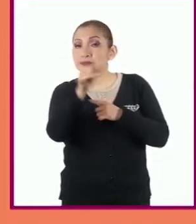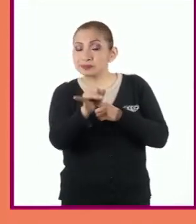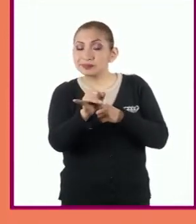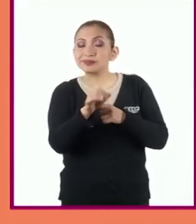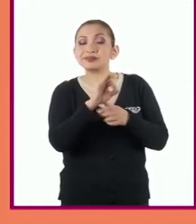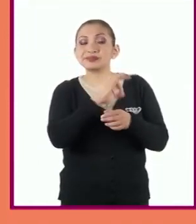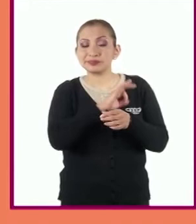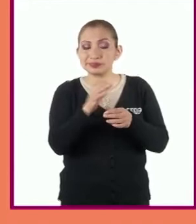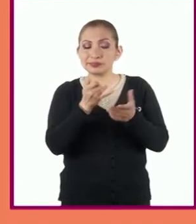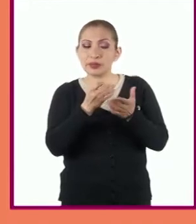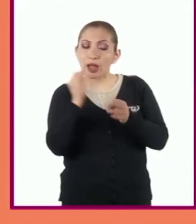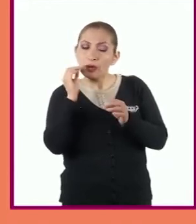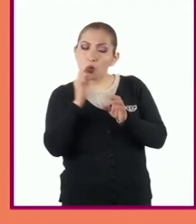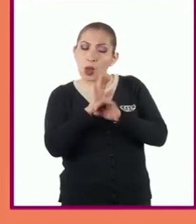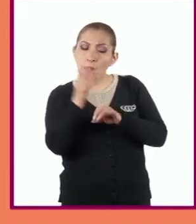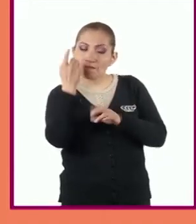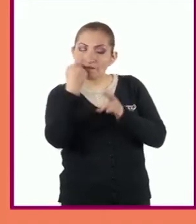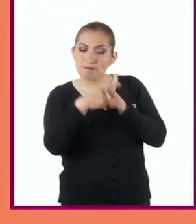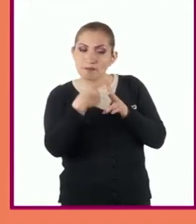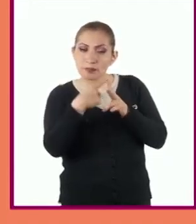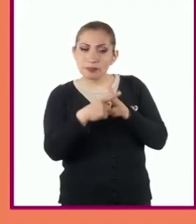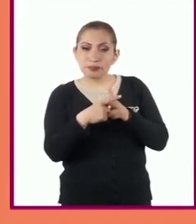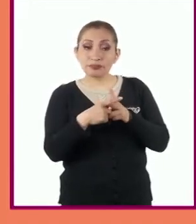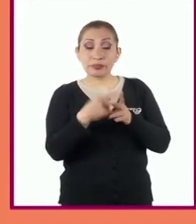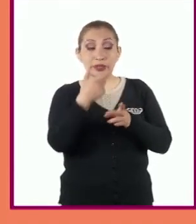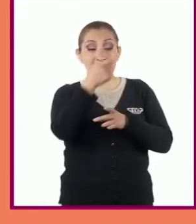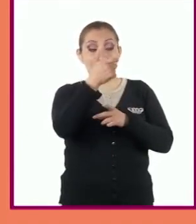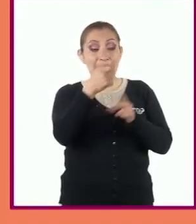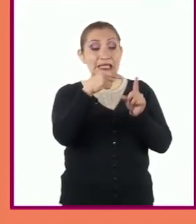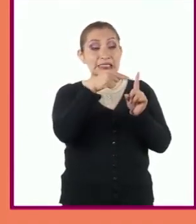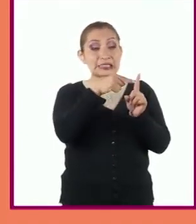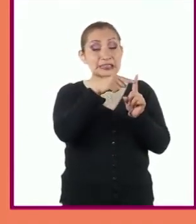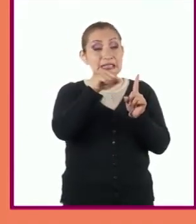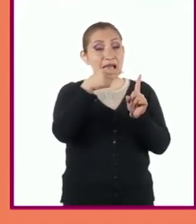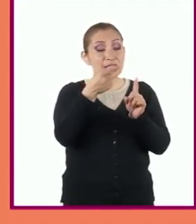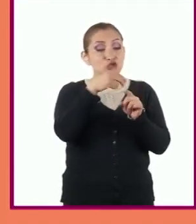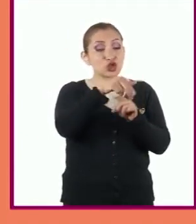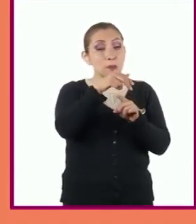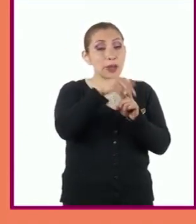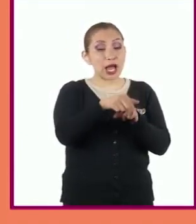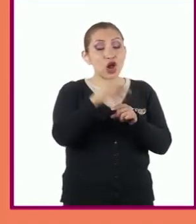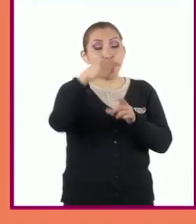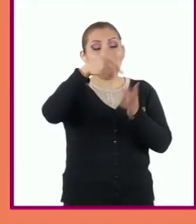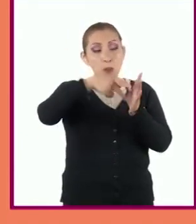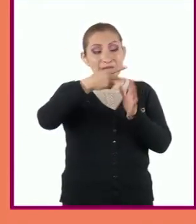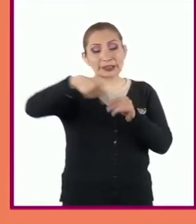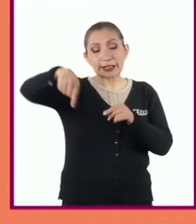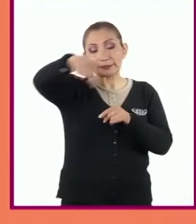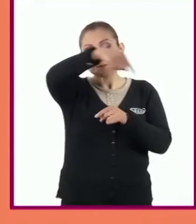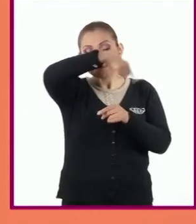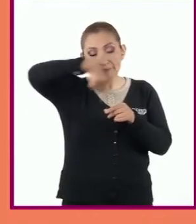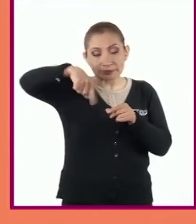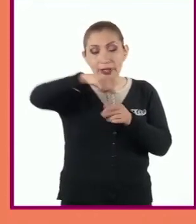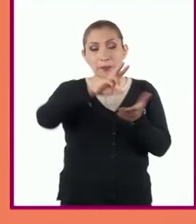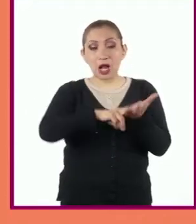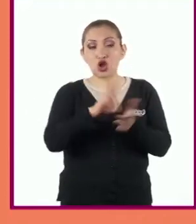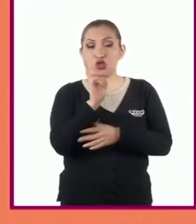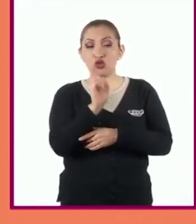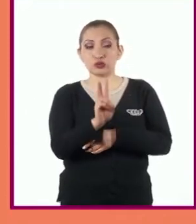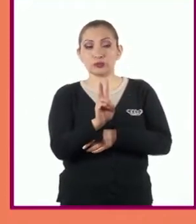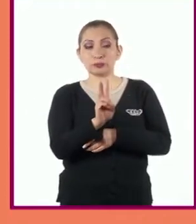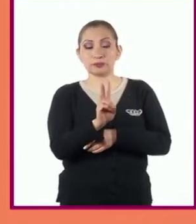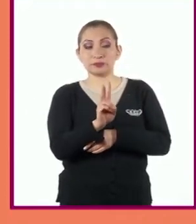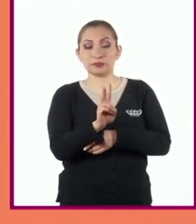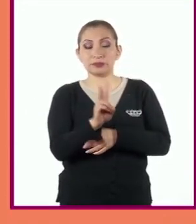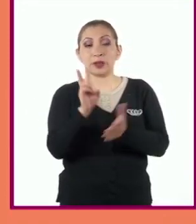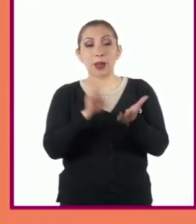manera, determinamos que si X representa los números de vueltas, su valor es 2,